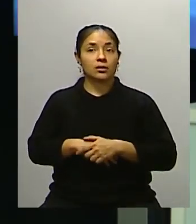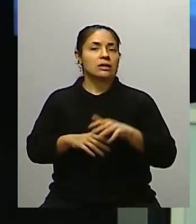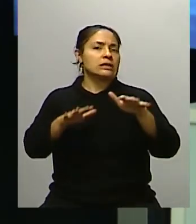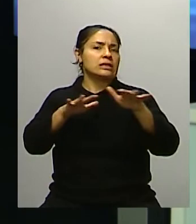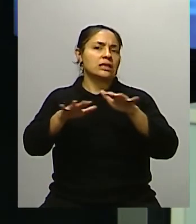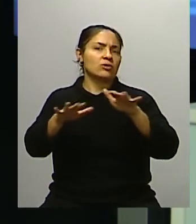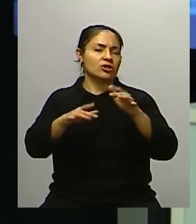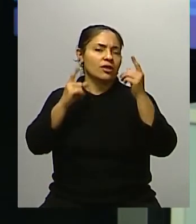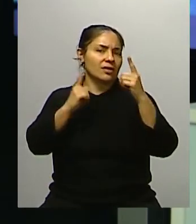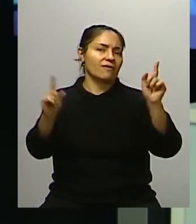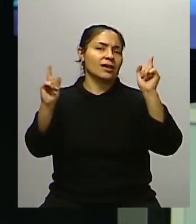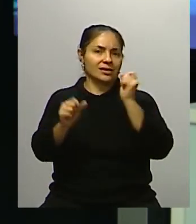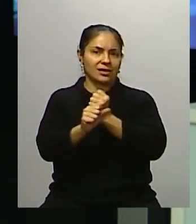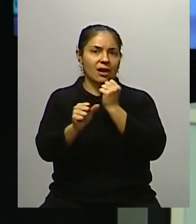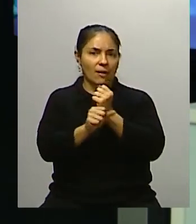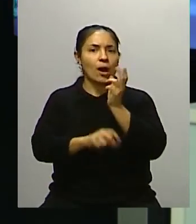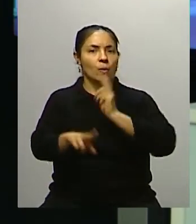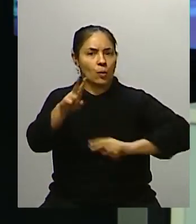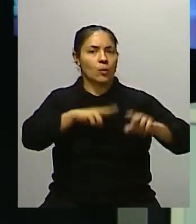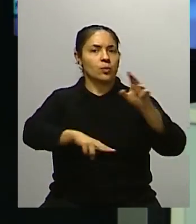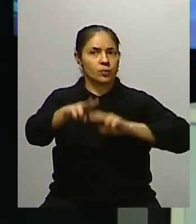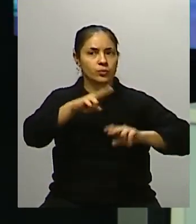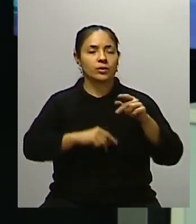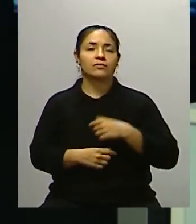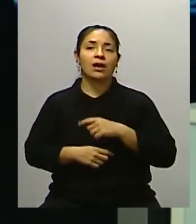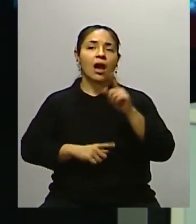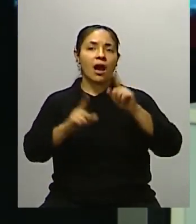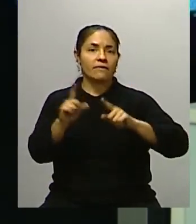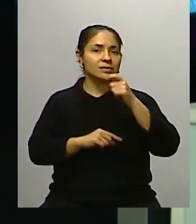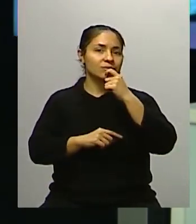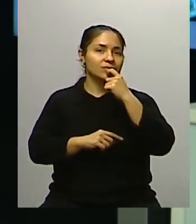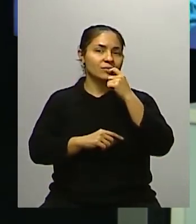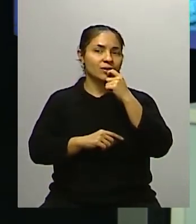situaciones que se dan a la hora de buscar trabajo, porque en más de una oportunidad nos hemos encontrado con, bueno,